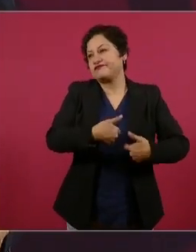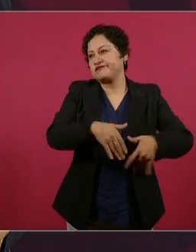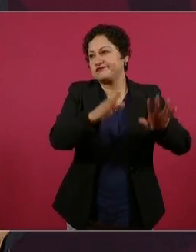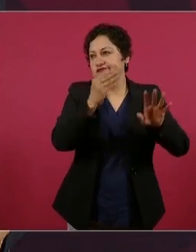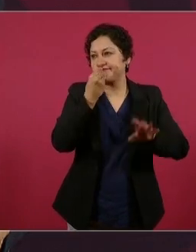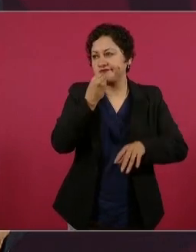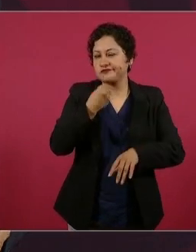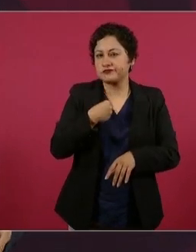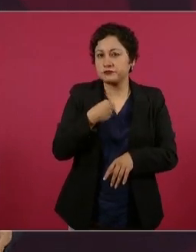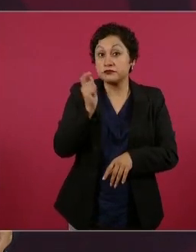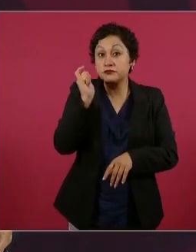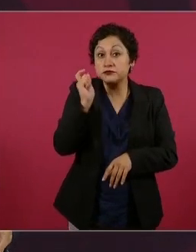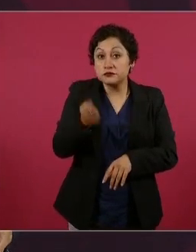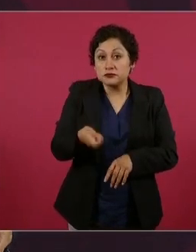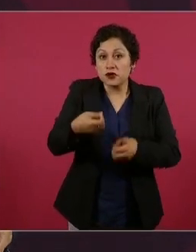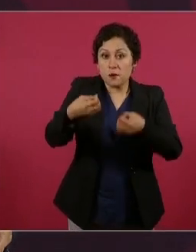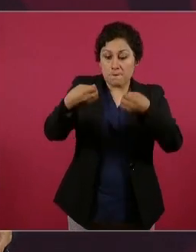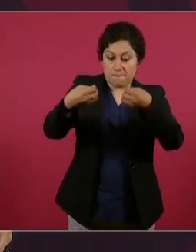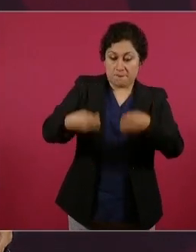alrededor de